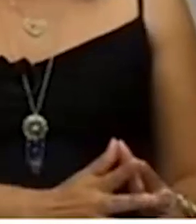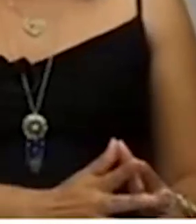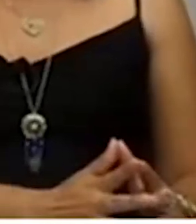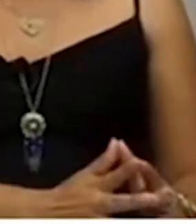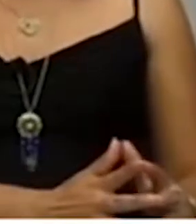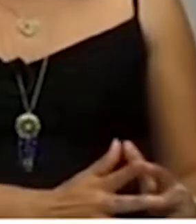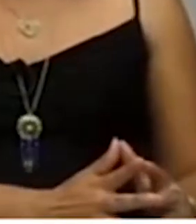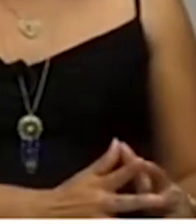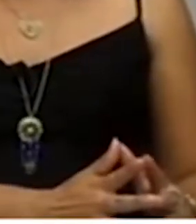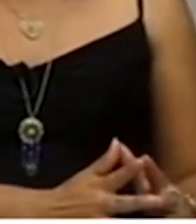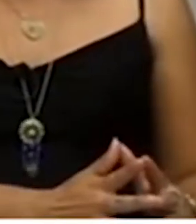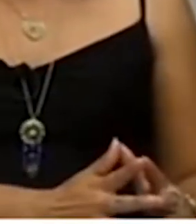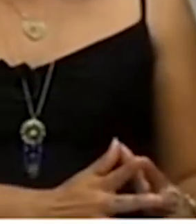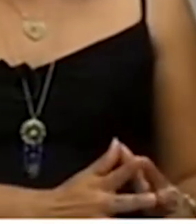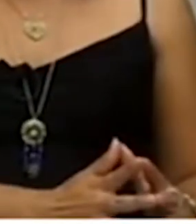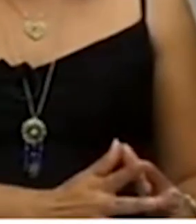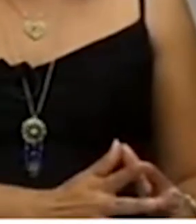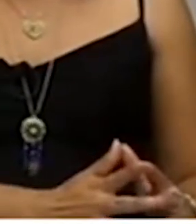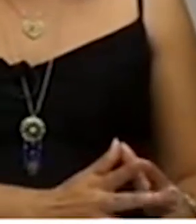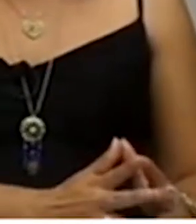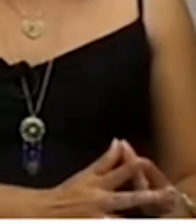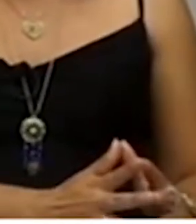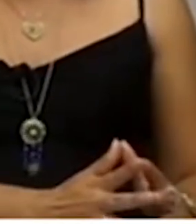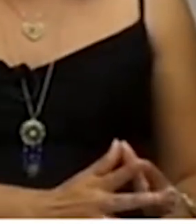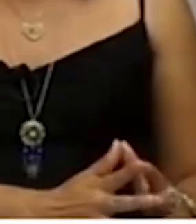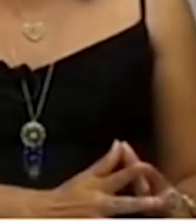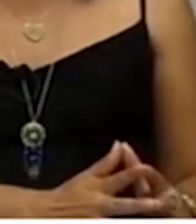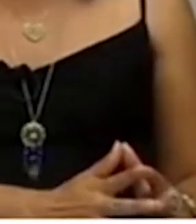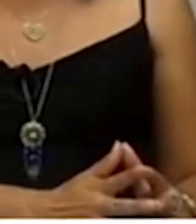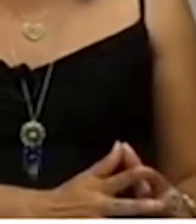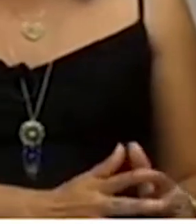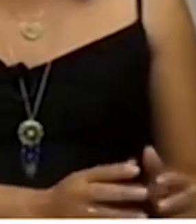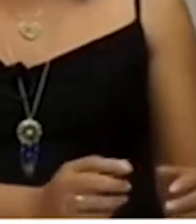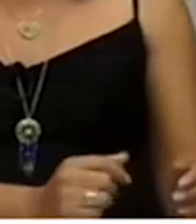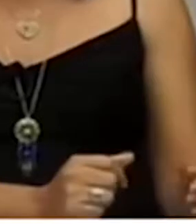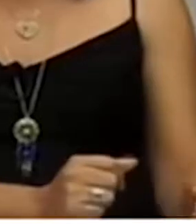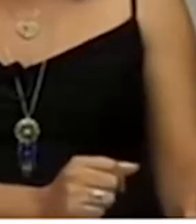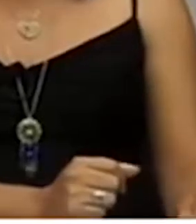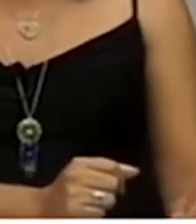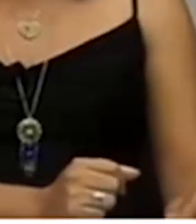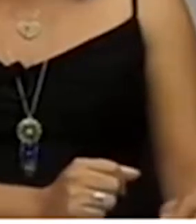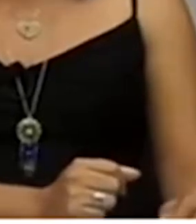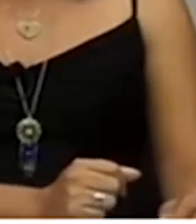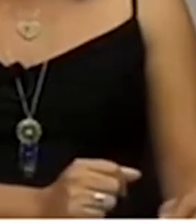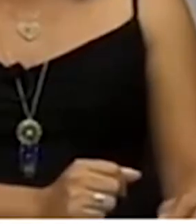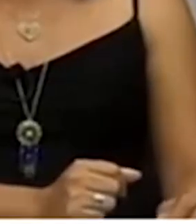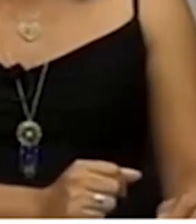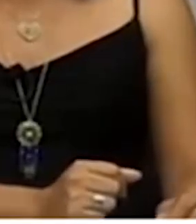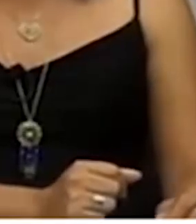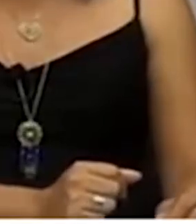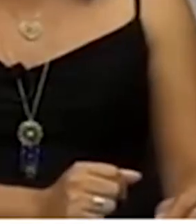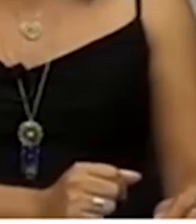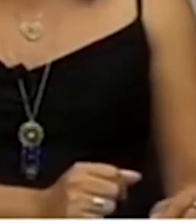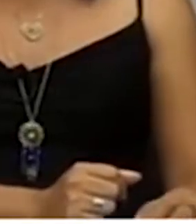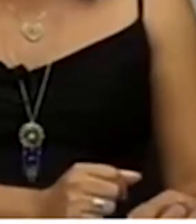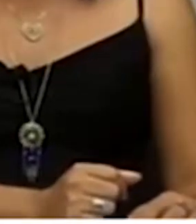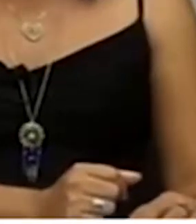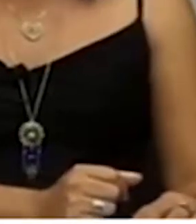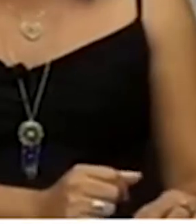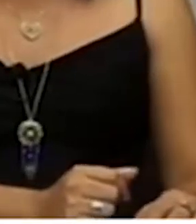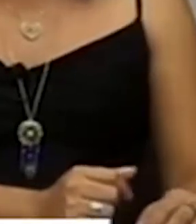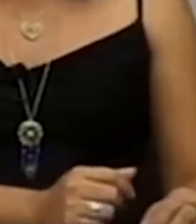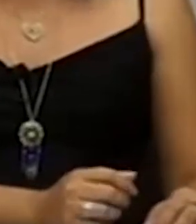hablamos de la Asociación de Belleza Integral, uno de los sectores afectados económicamente por la pandemia del COVID-19. Piden